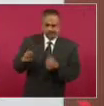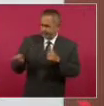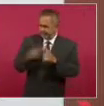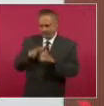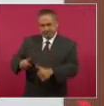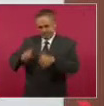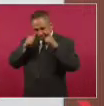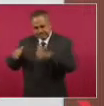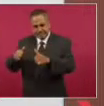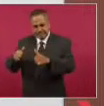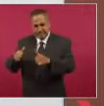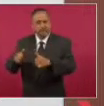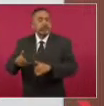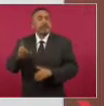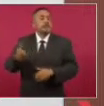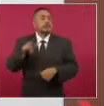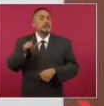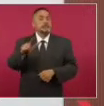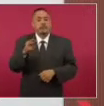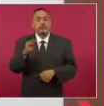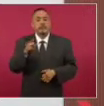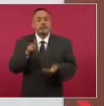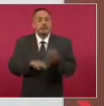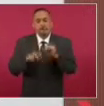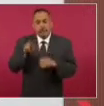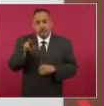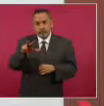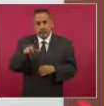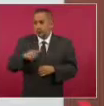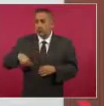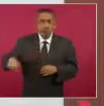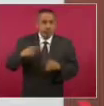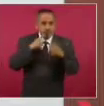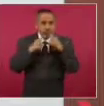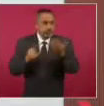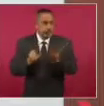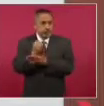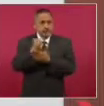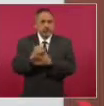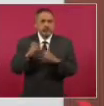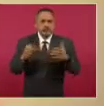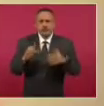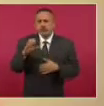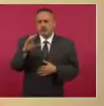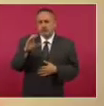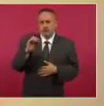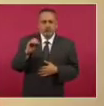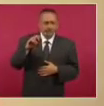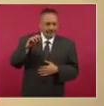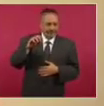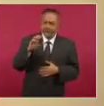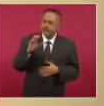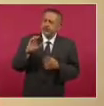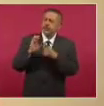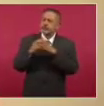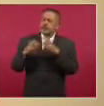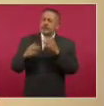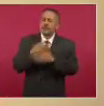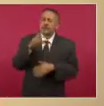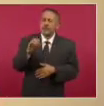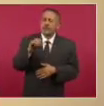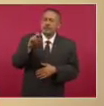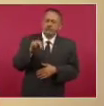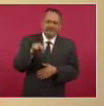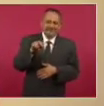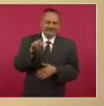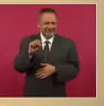de diciembre de 2018, con la decisión unánime de la Comisión Nacional de Salarios Mínimos de apoyar la propuesta